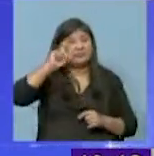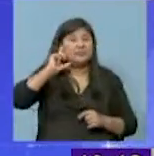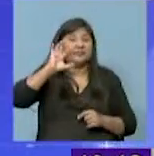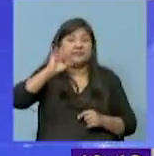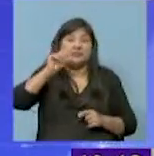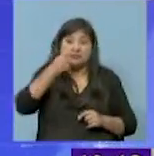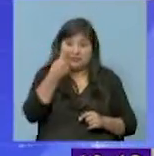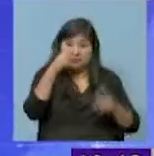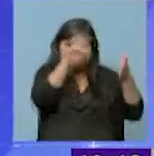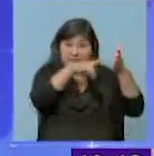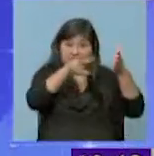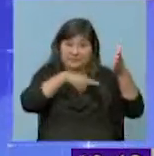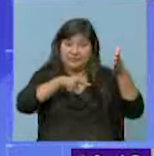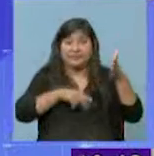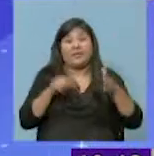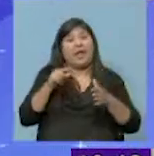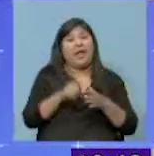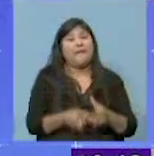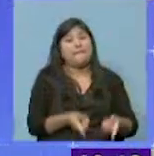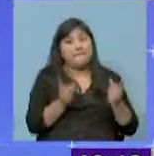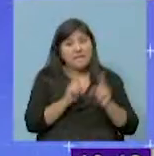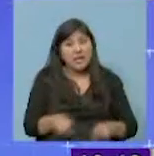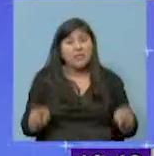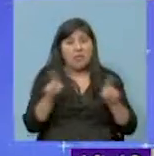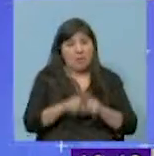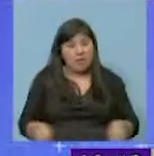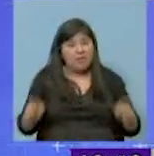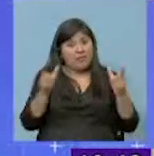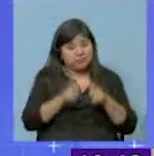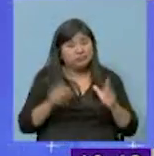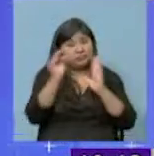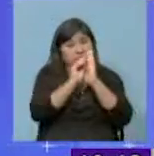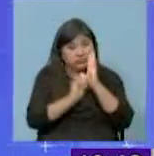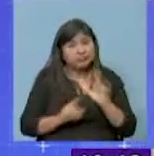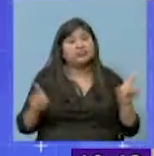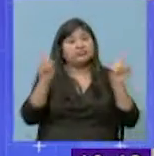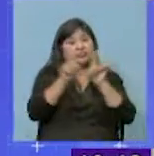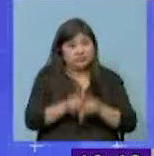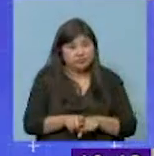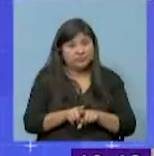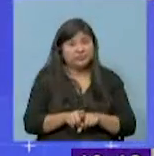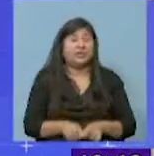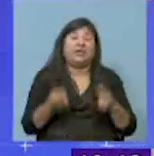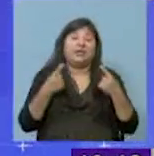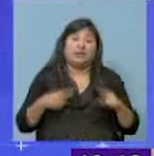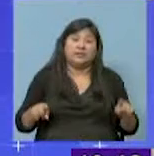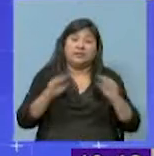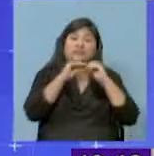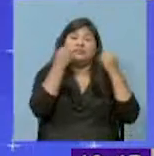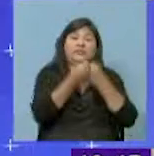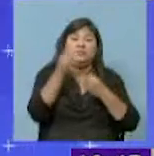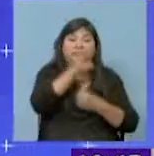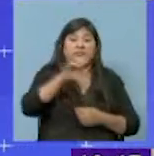de Bustamante, mantiene el número de preinscriptos. De todas maneras, tiene